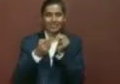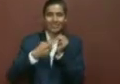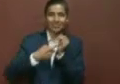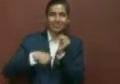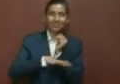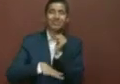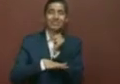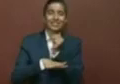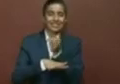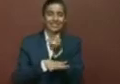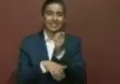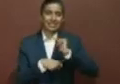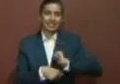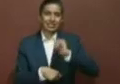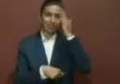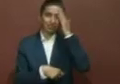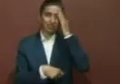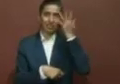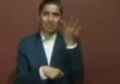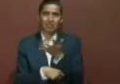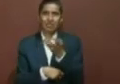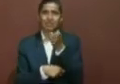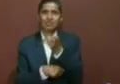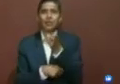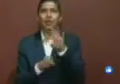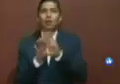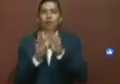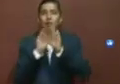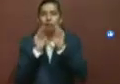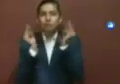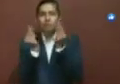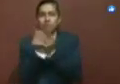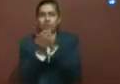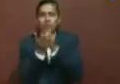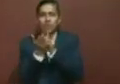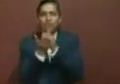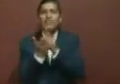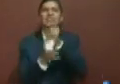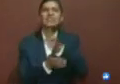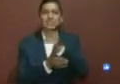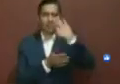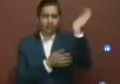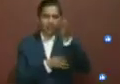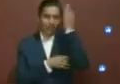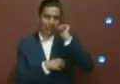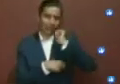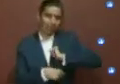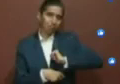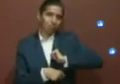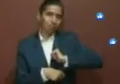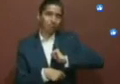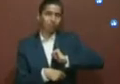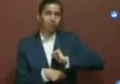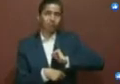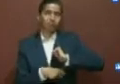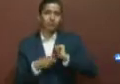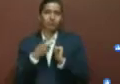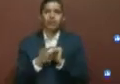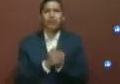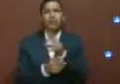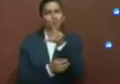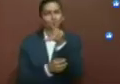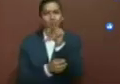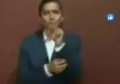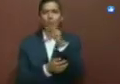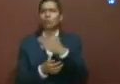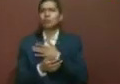organizada. Y la delincuencia organizada es competencia federal. Entonces, y no es que uno se